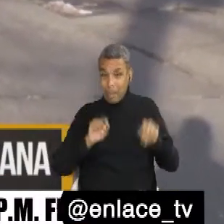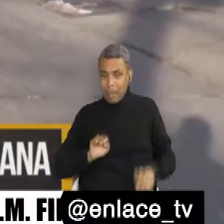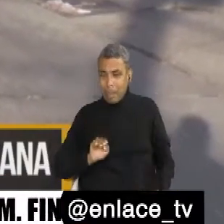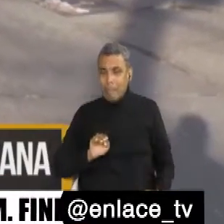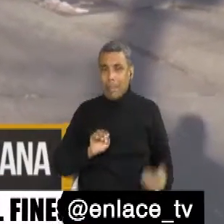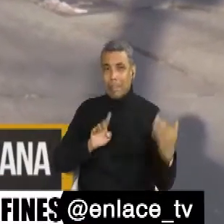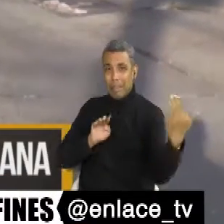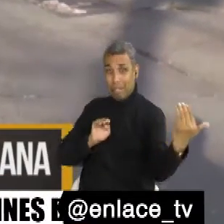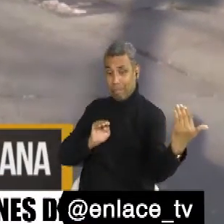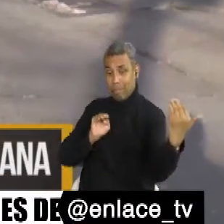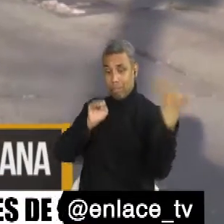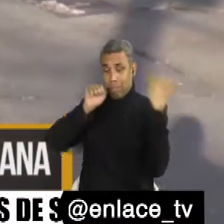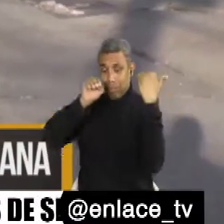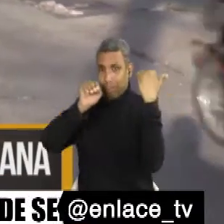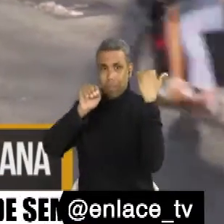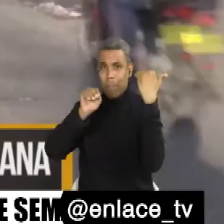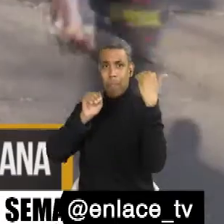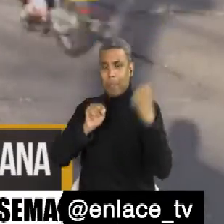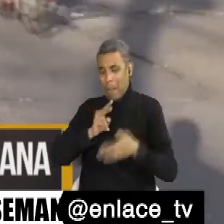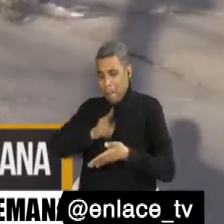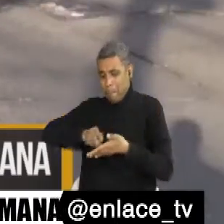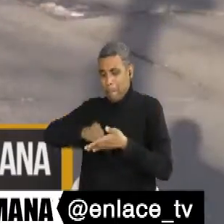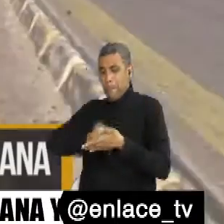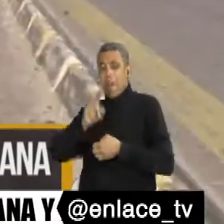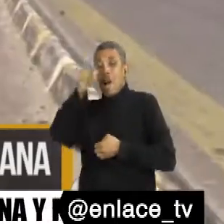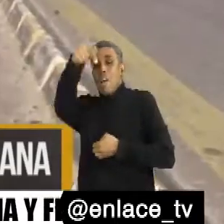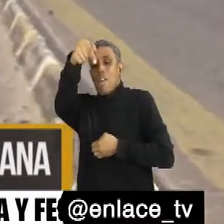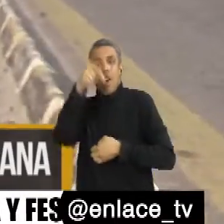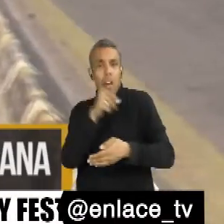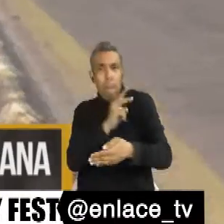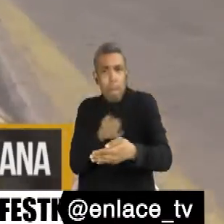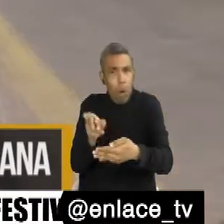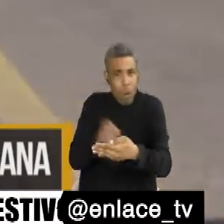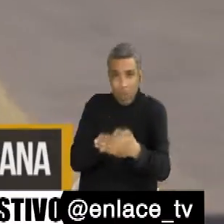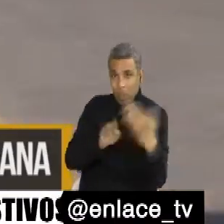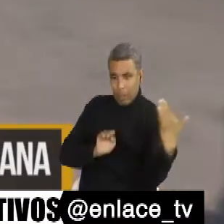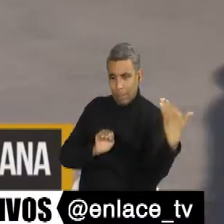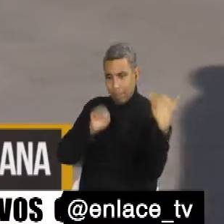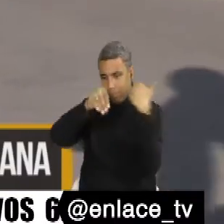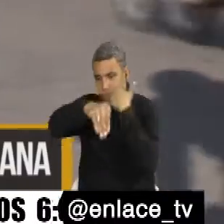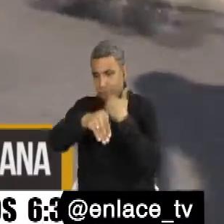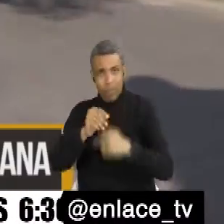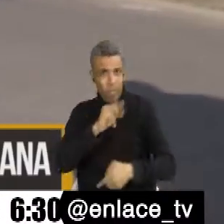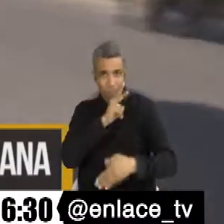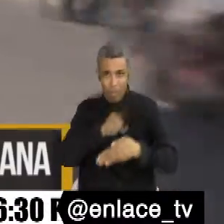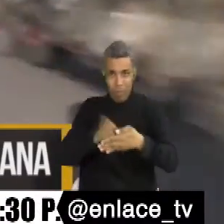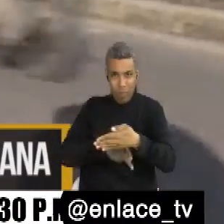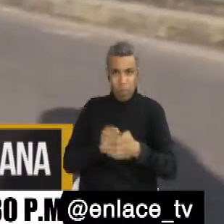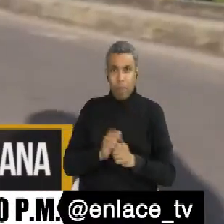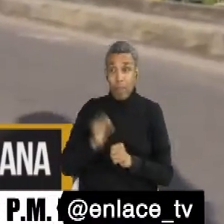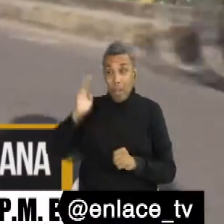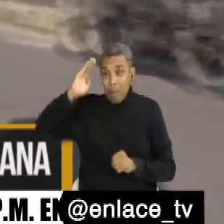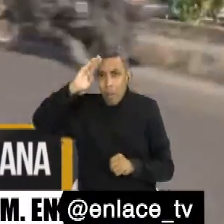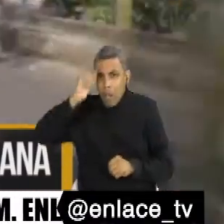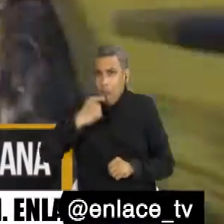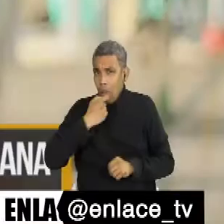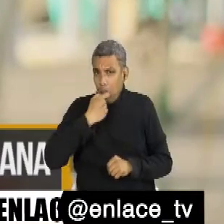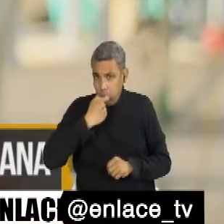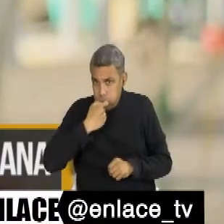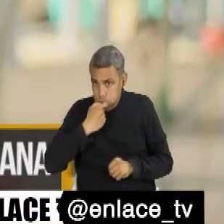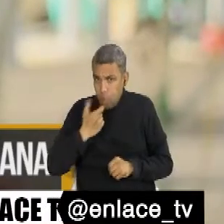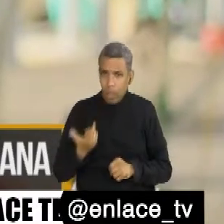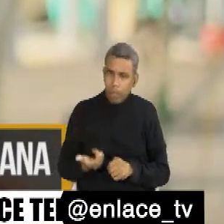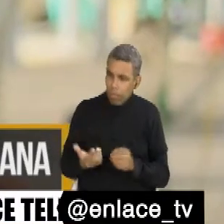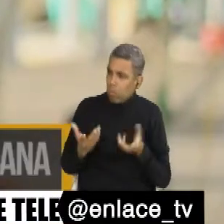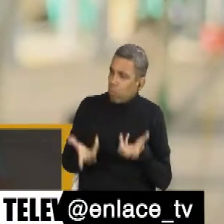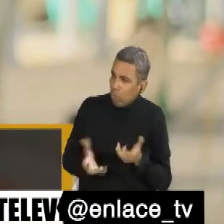más vías, vamos solo a esta, y pues con tránsito estamos trabajando de manera conjunta implementando el plan de manejo de tráfico, y